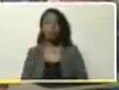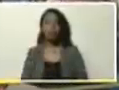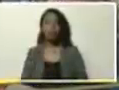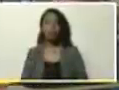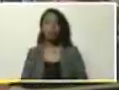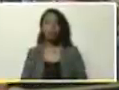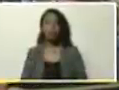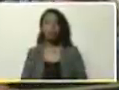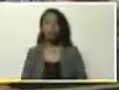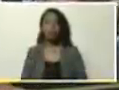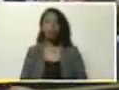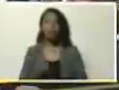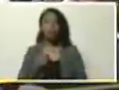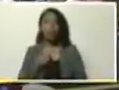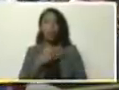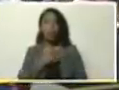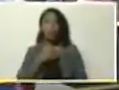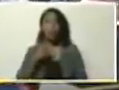Y quise